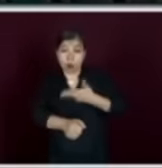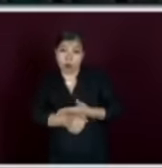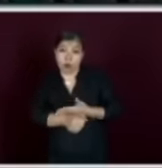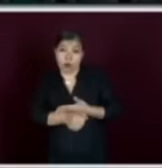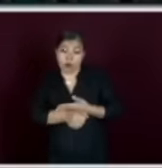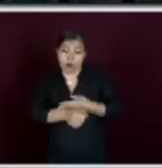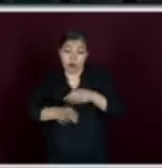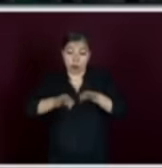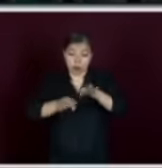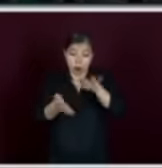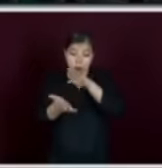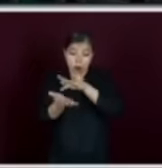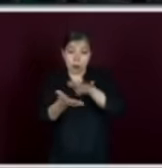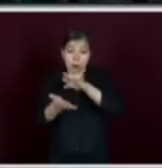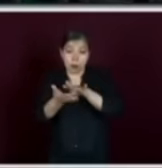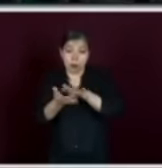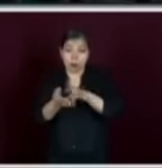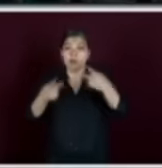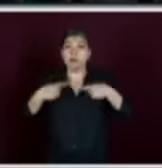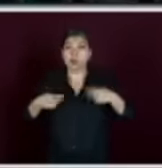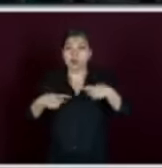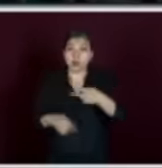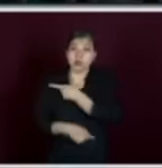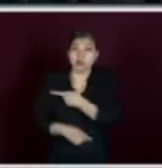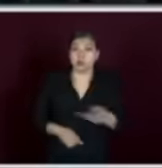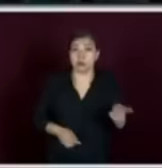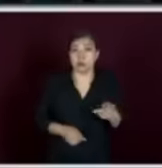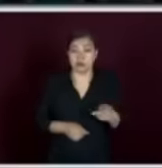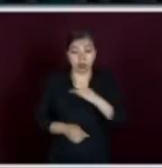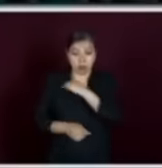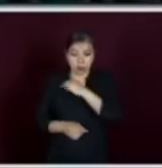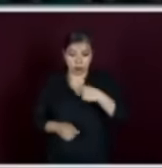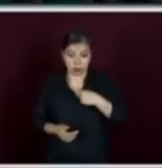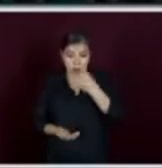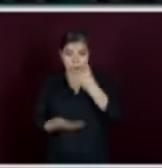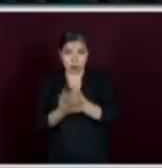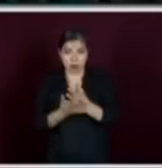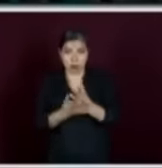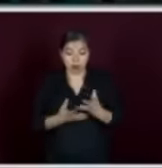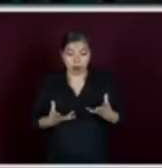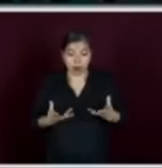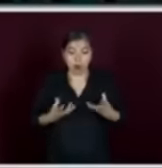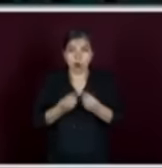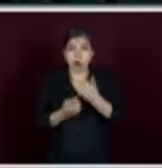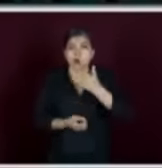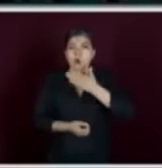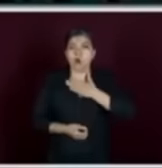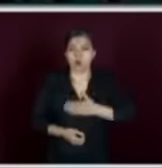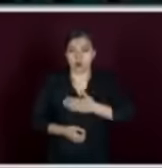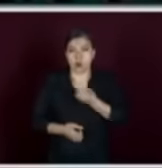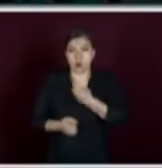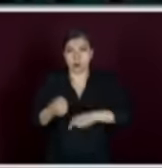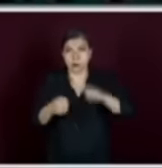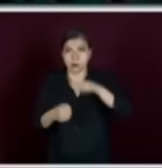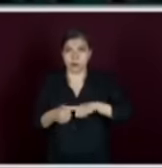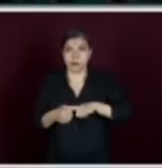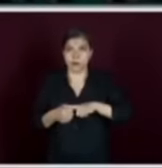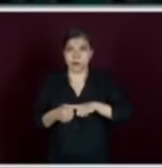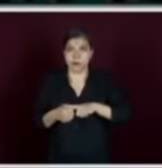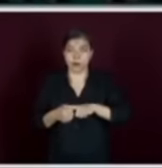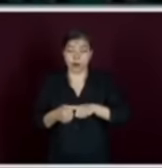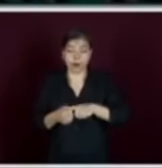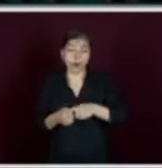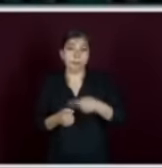y apoyando al que menos tiene, no solo se procura justicia social, sino